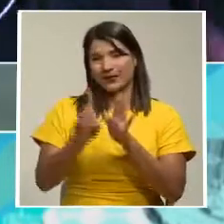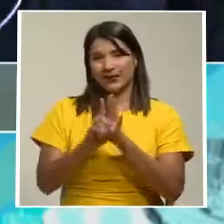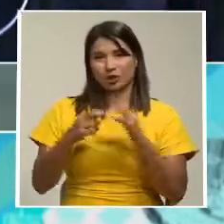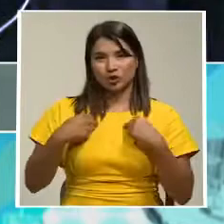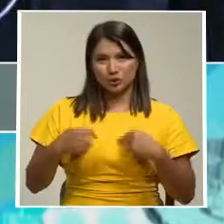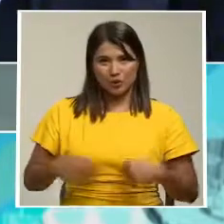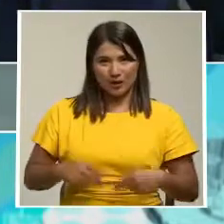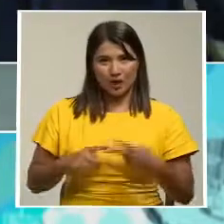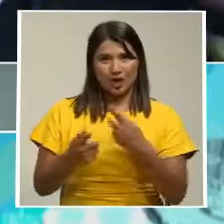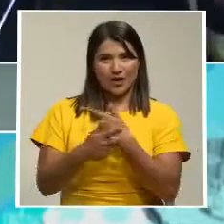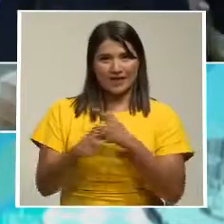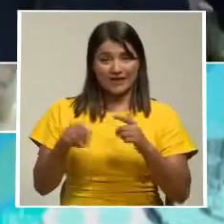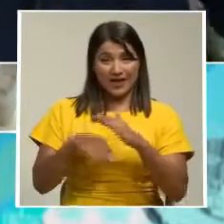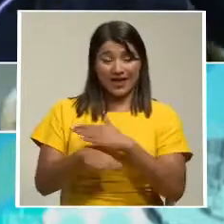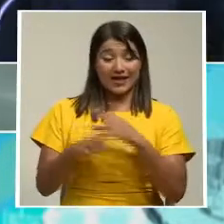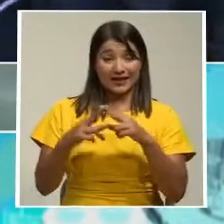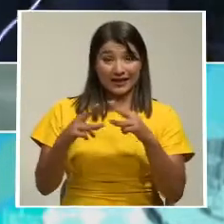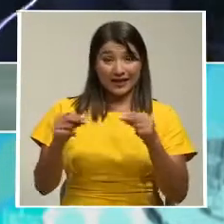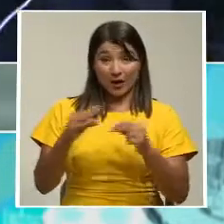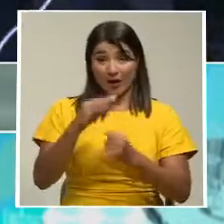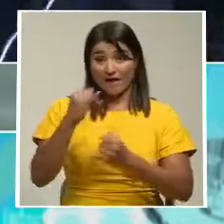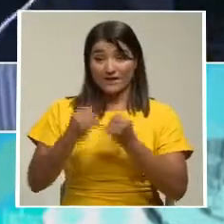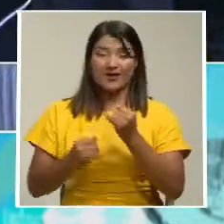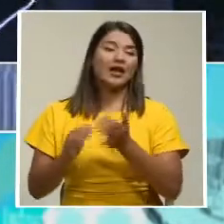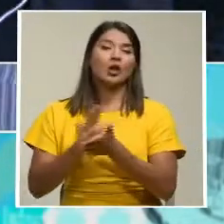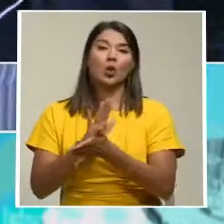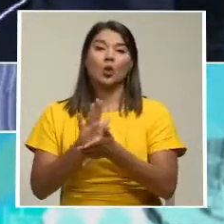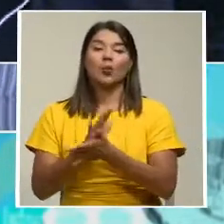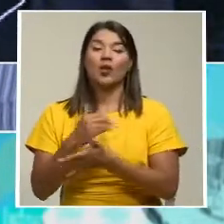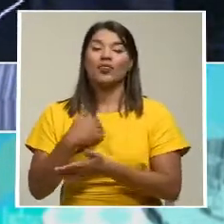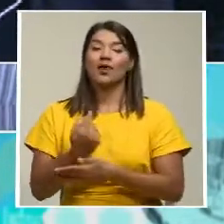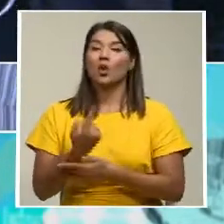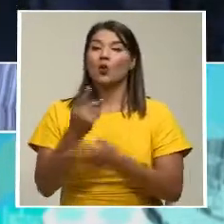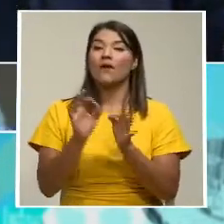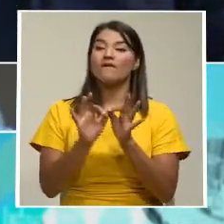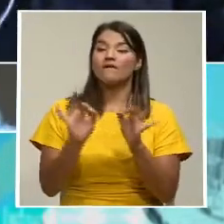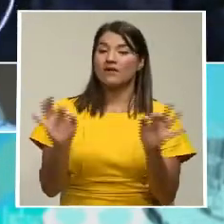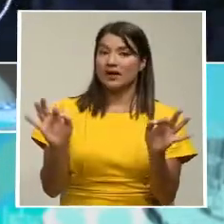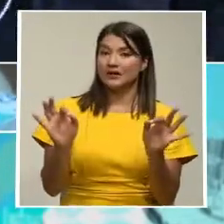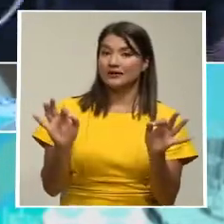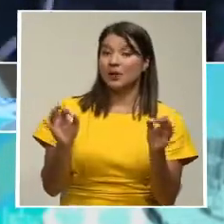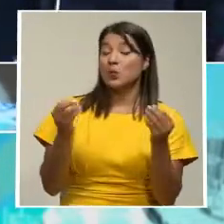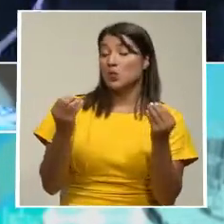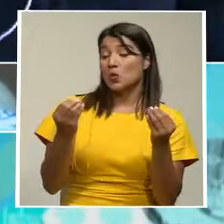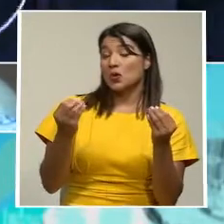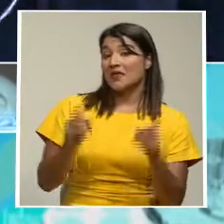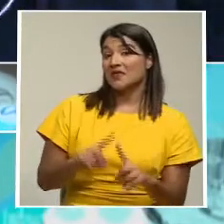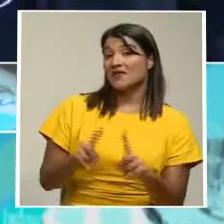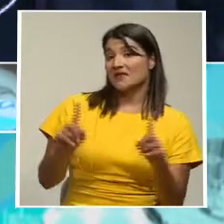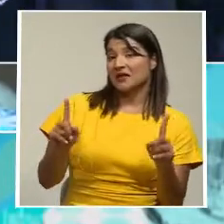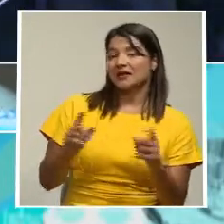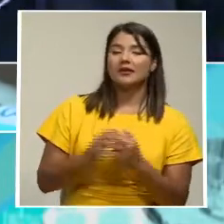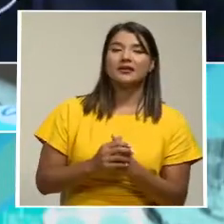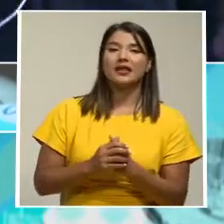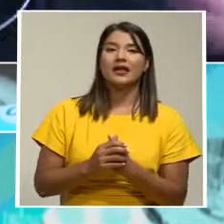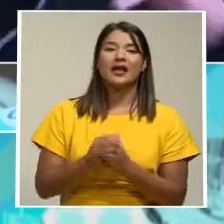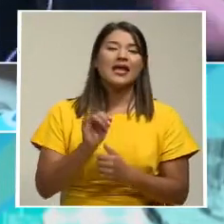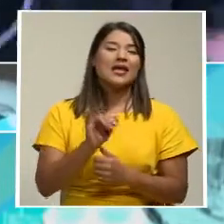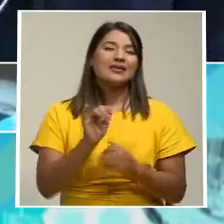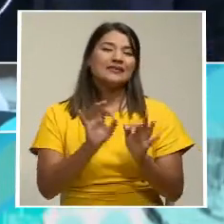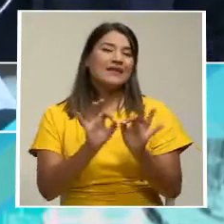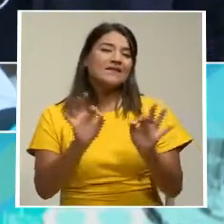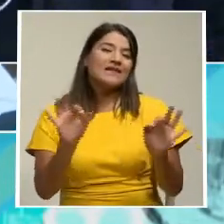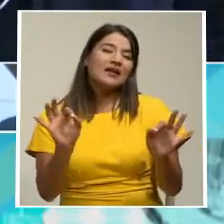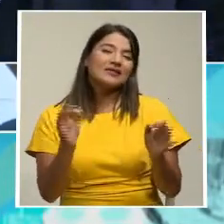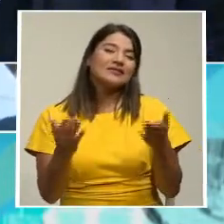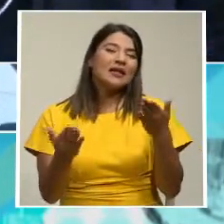libertades de Nicaragua. Y al final del documento tiene una frase muy particular, ¿no? Muy peculiar, que se salió un poco de la